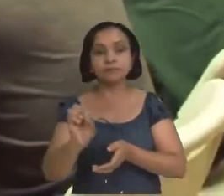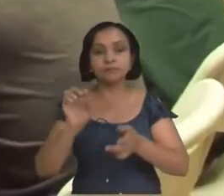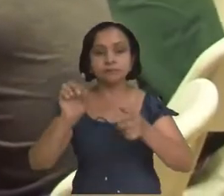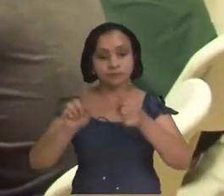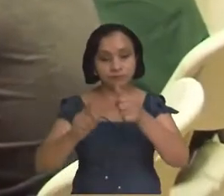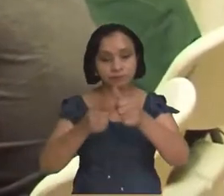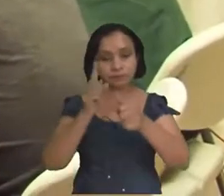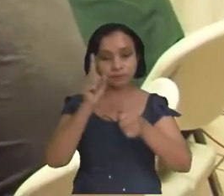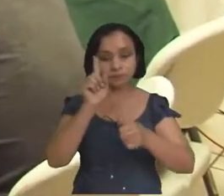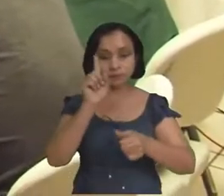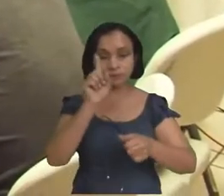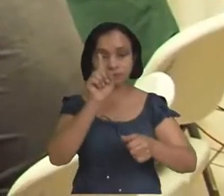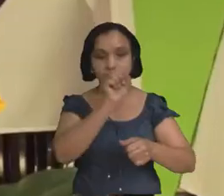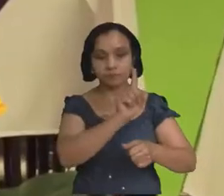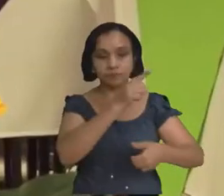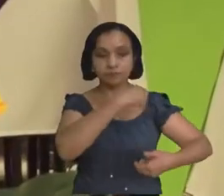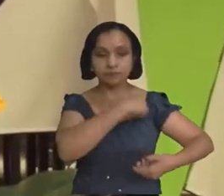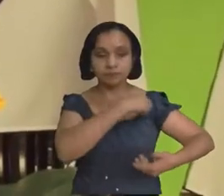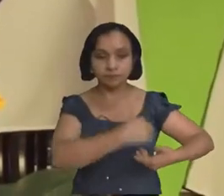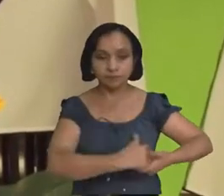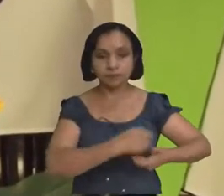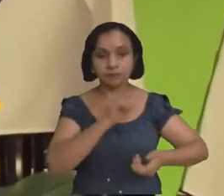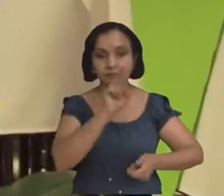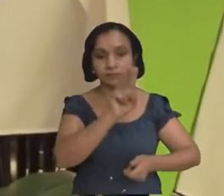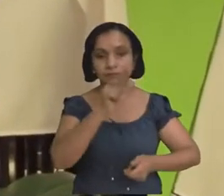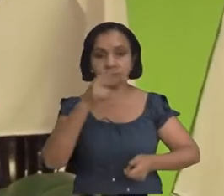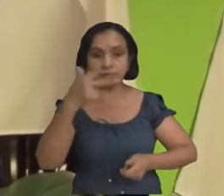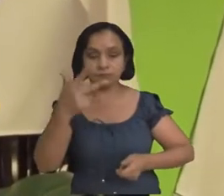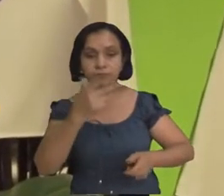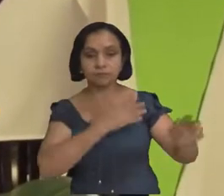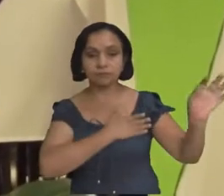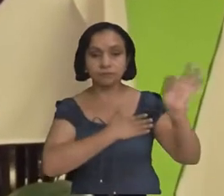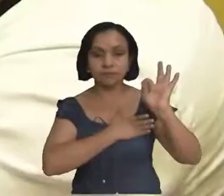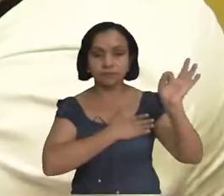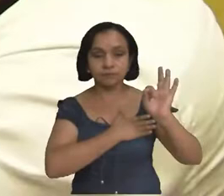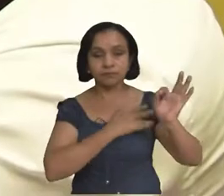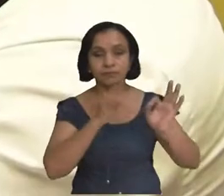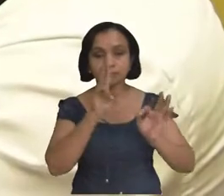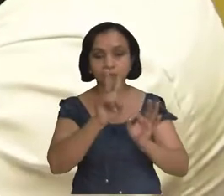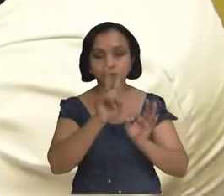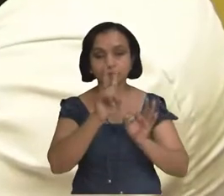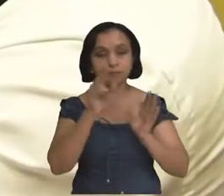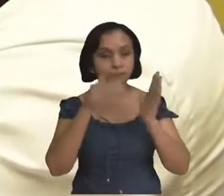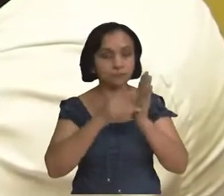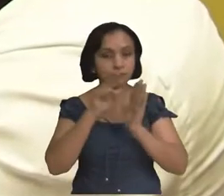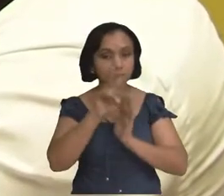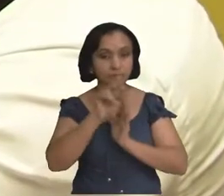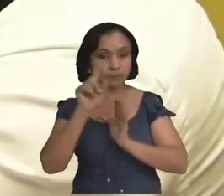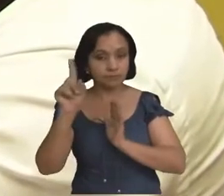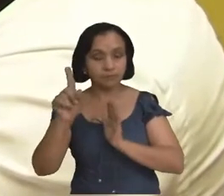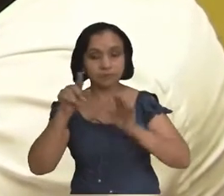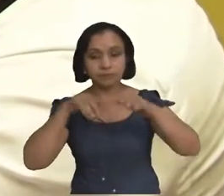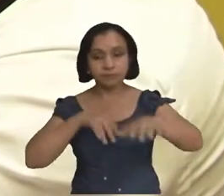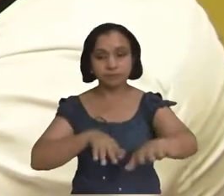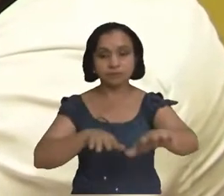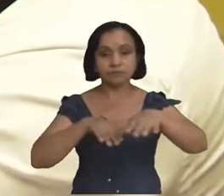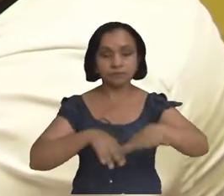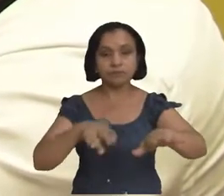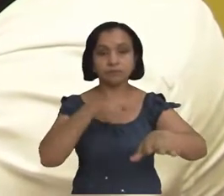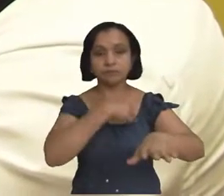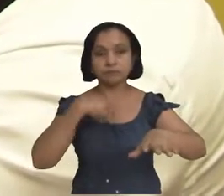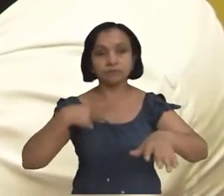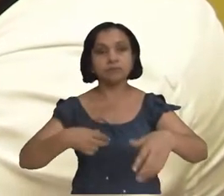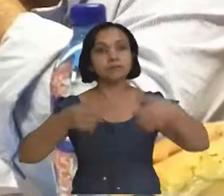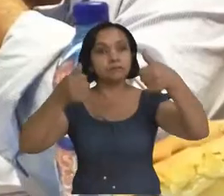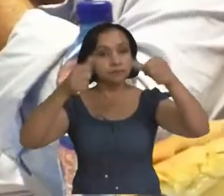1 de marzo de 2020 al 28 de febrero de 2021. A excepción de las zonas francas, que en un acuerdo